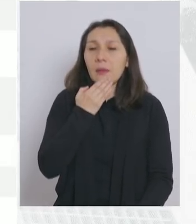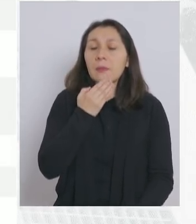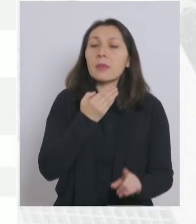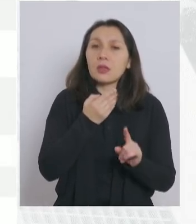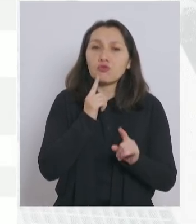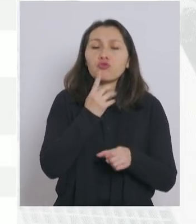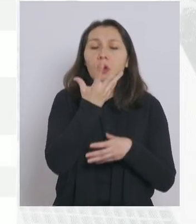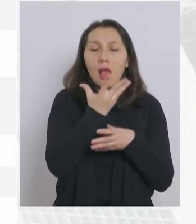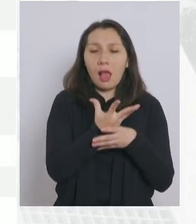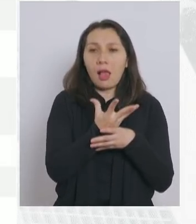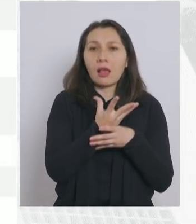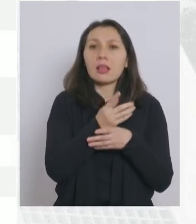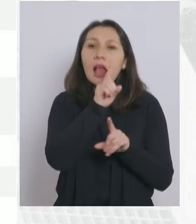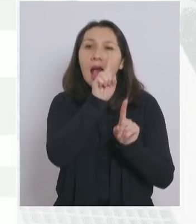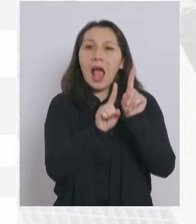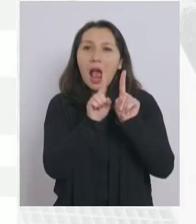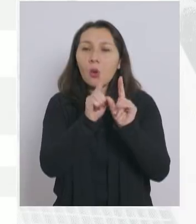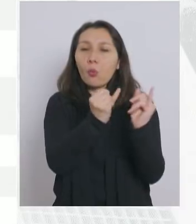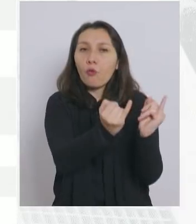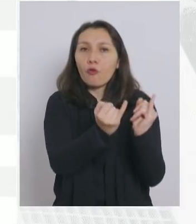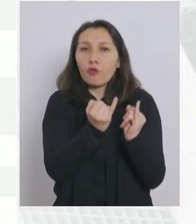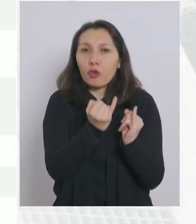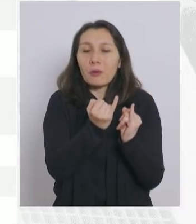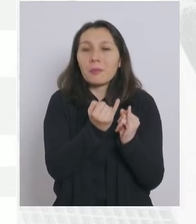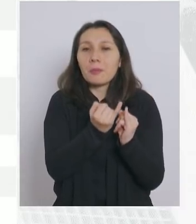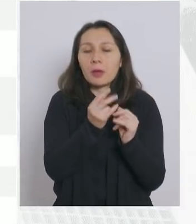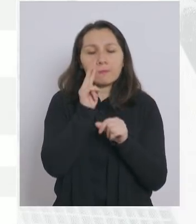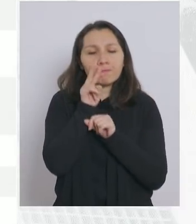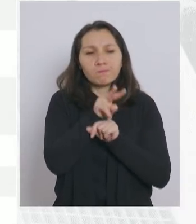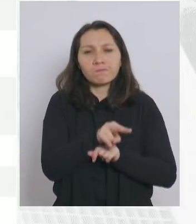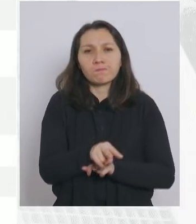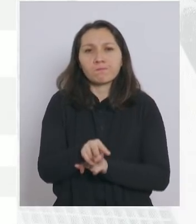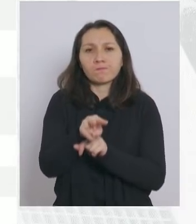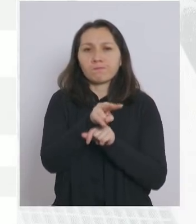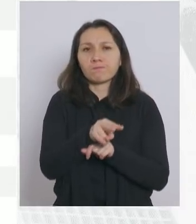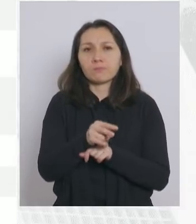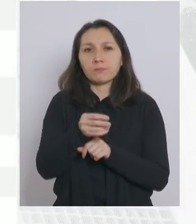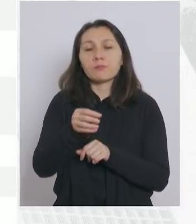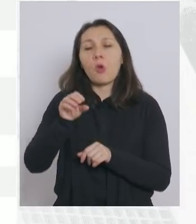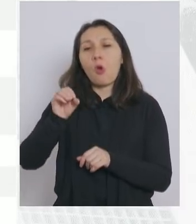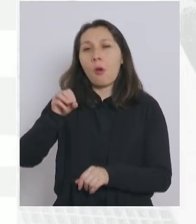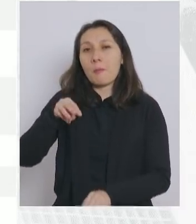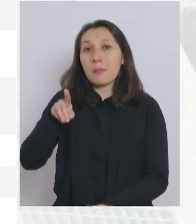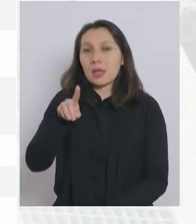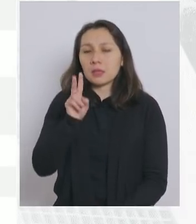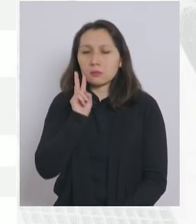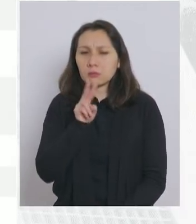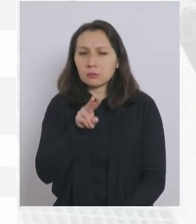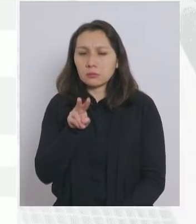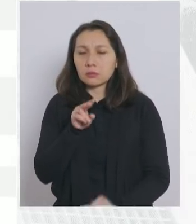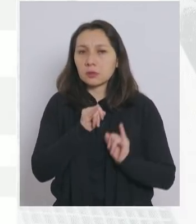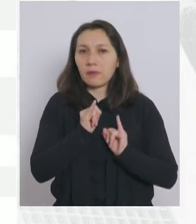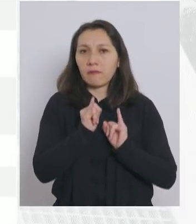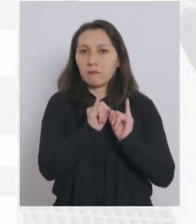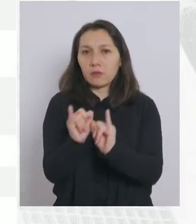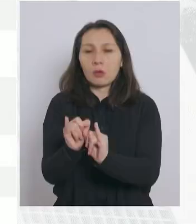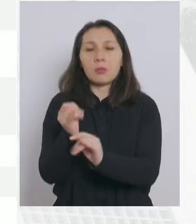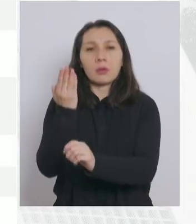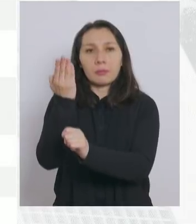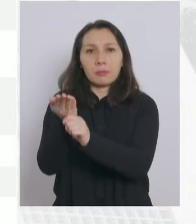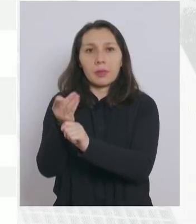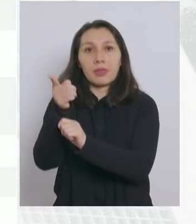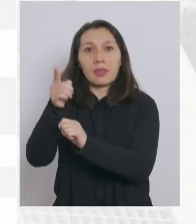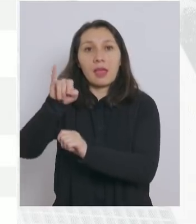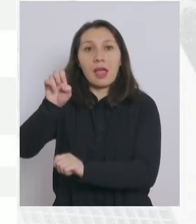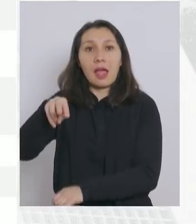ya contiene también aquella información que fue observada por la Organización Mundial de la Salud y que solicitó al